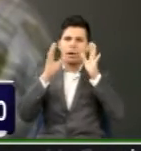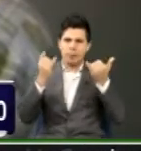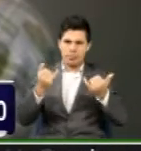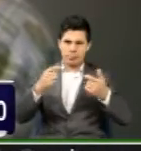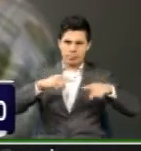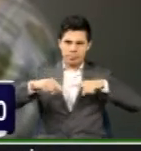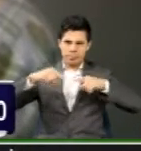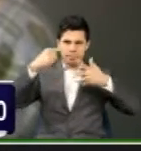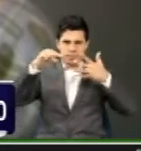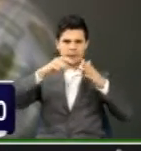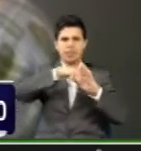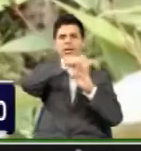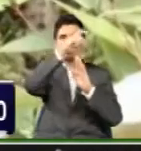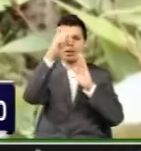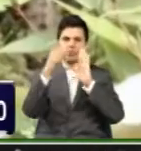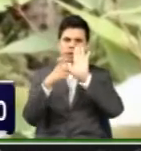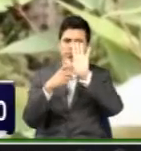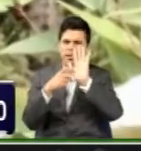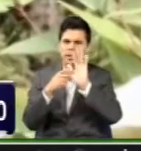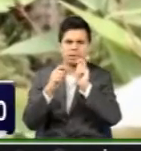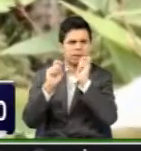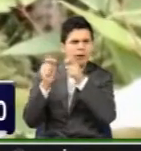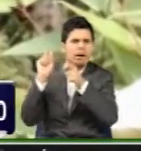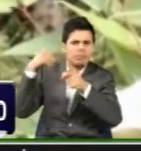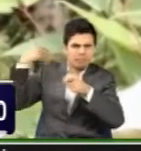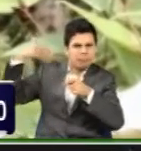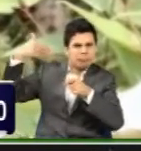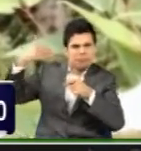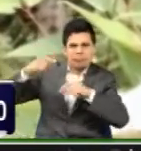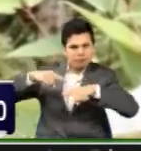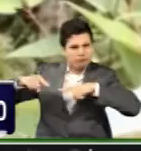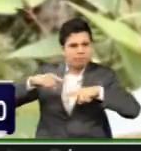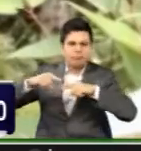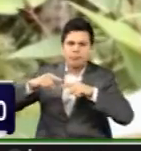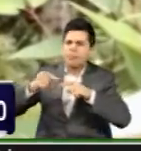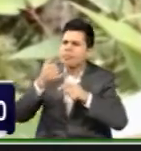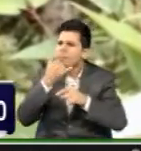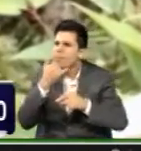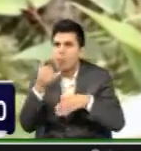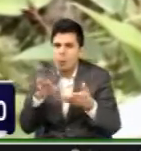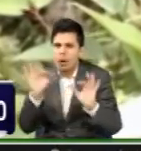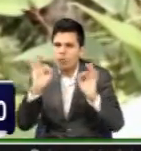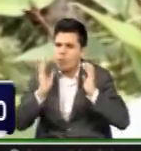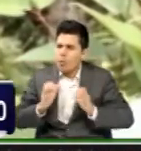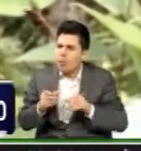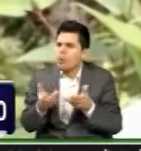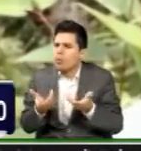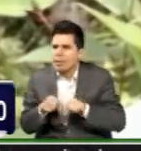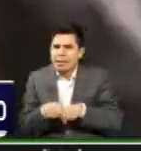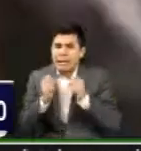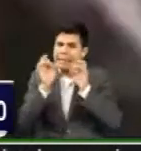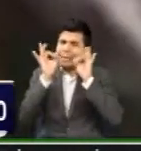judicial y llevaba 8 días en este cargo. Se conoció que su estado de salud es muy delicado.